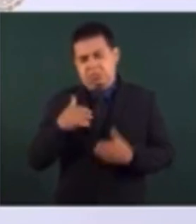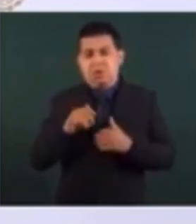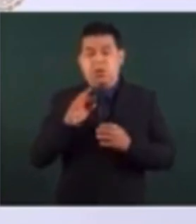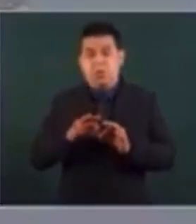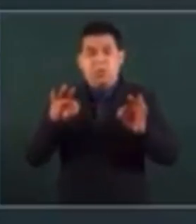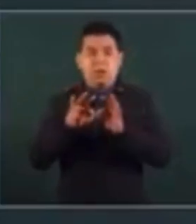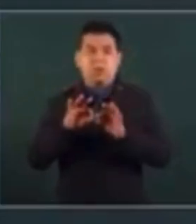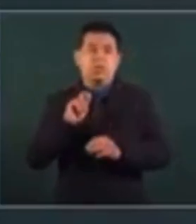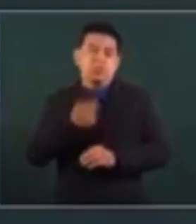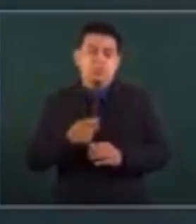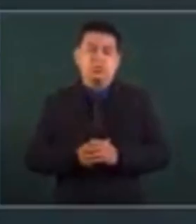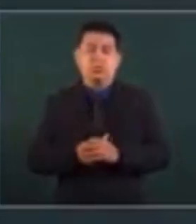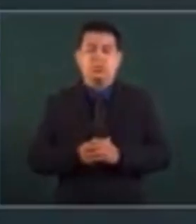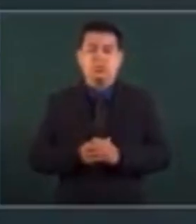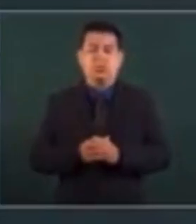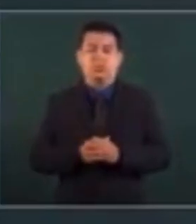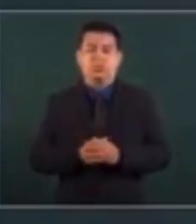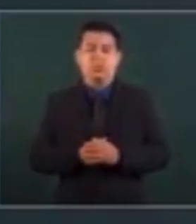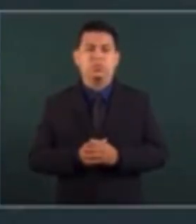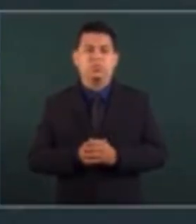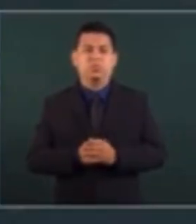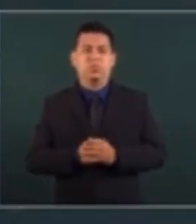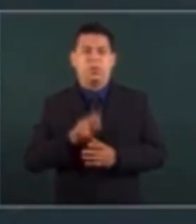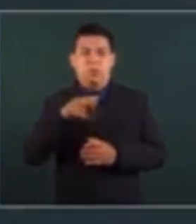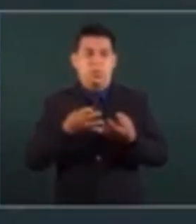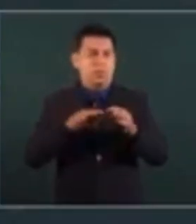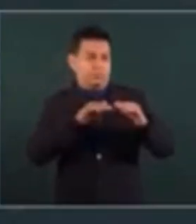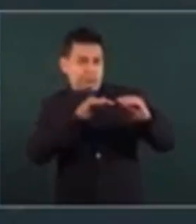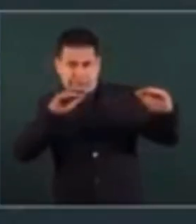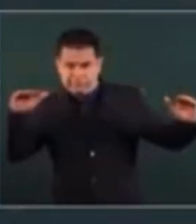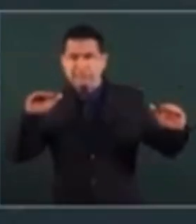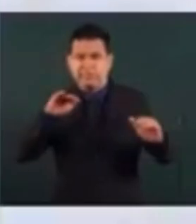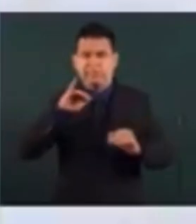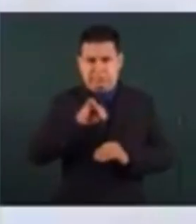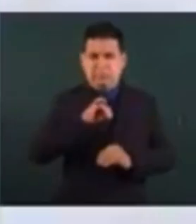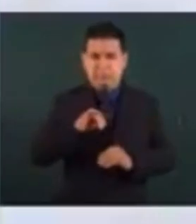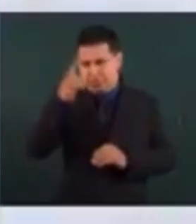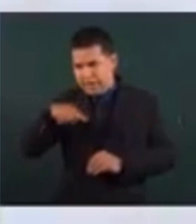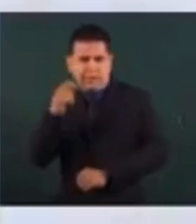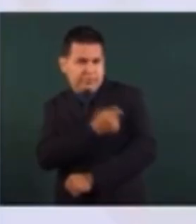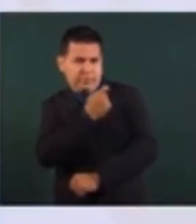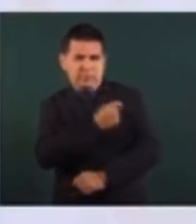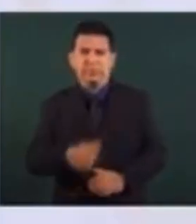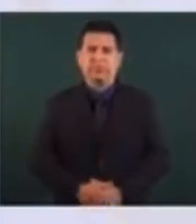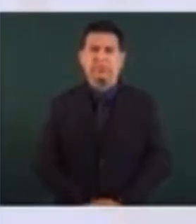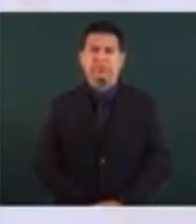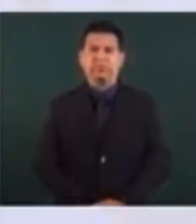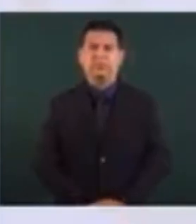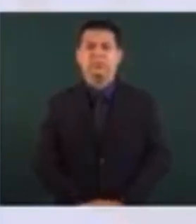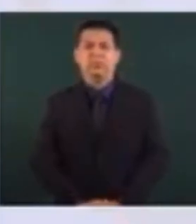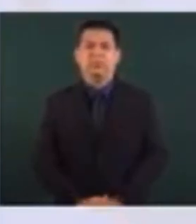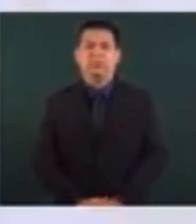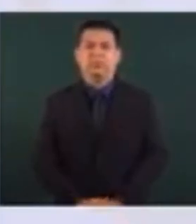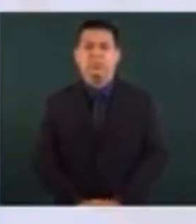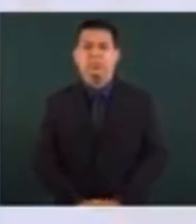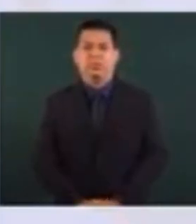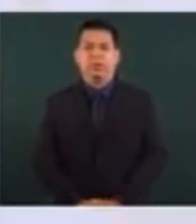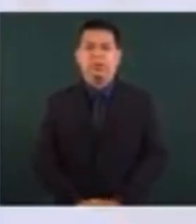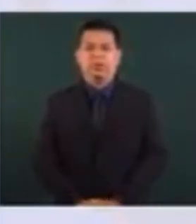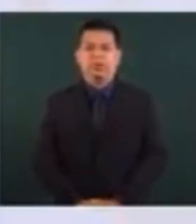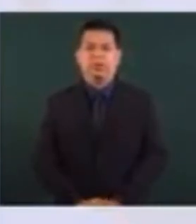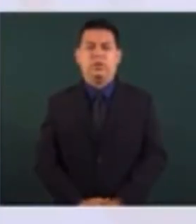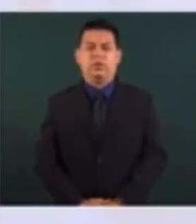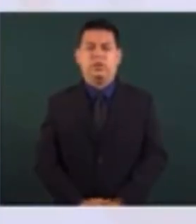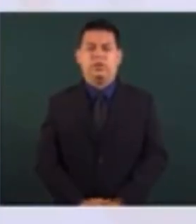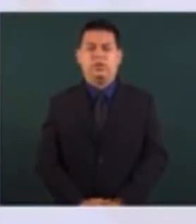importante que haya igualdad en la aplicación de las vacunas. Todavía hay cuestionamientos que por qué no